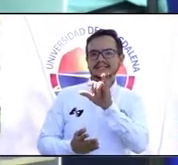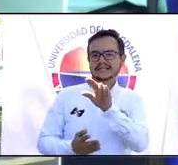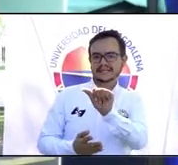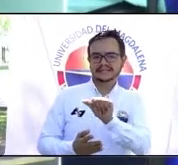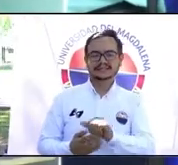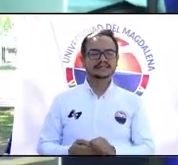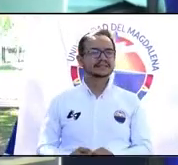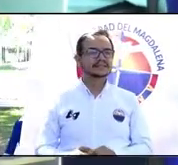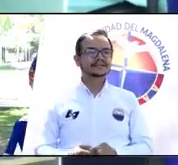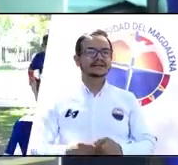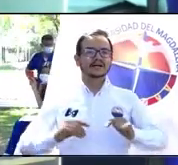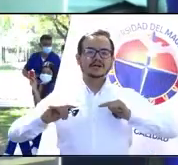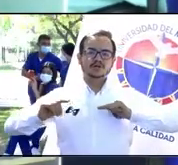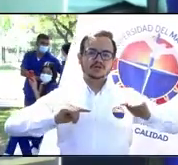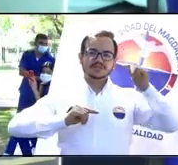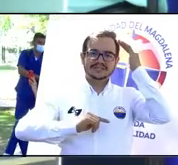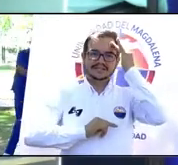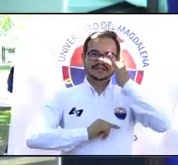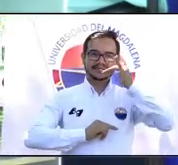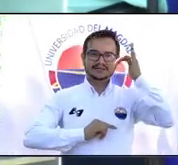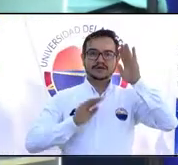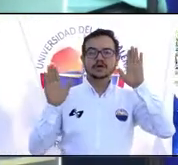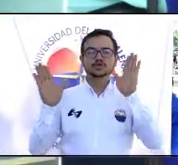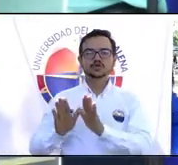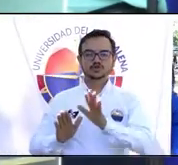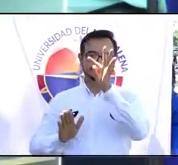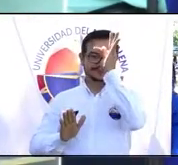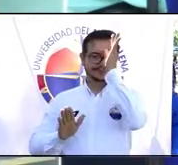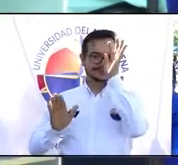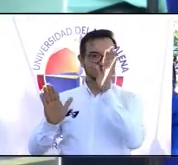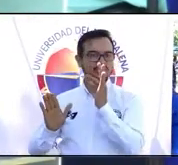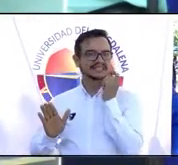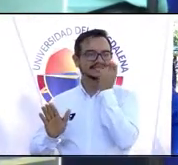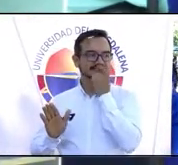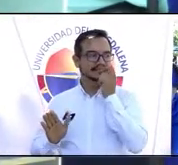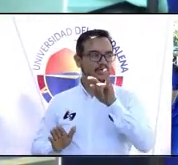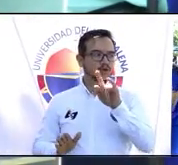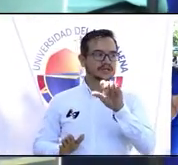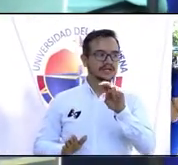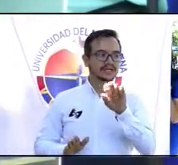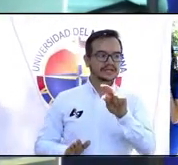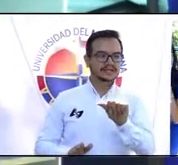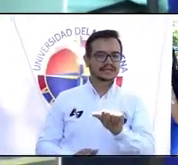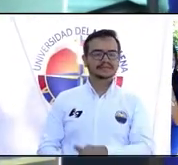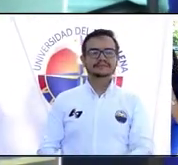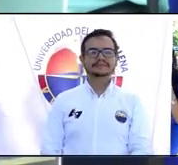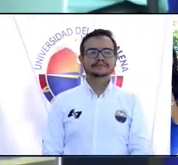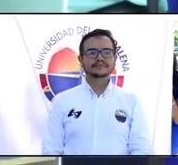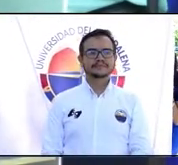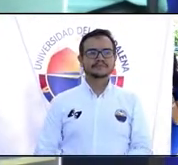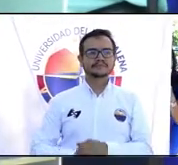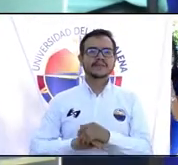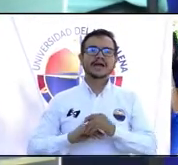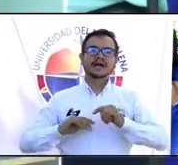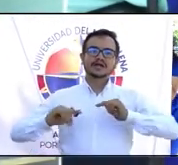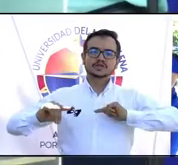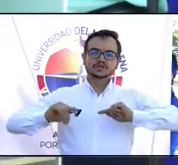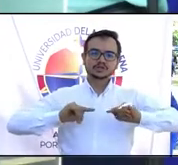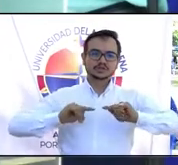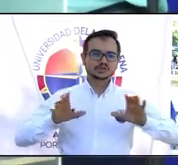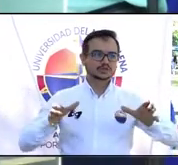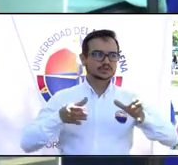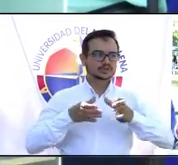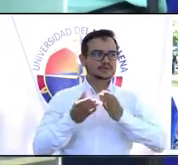la coordinadora académica de la clínica odontológica, Juliana Palacio, a la coordinadora de docencia y servicio,